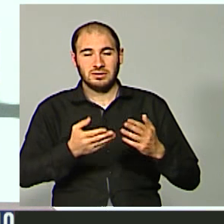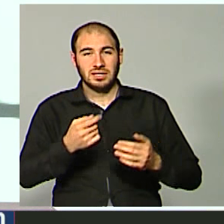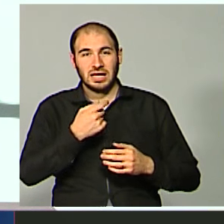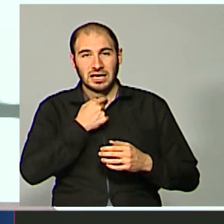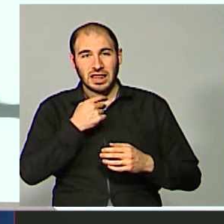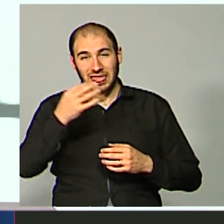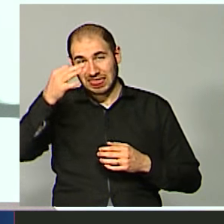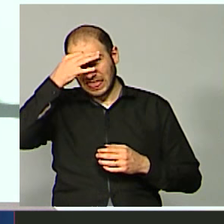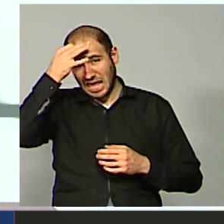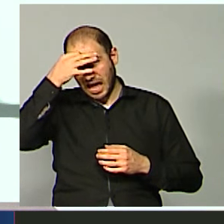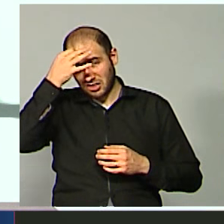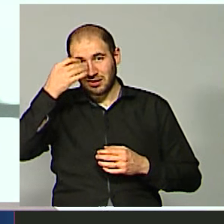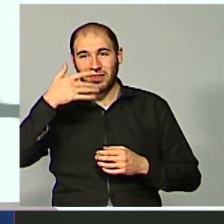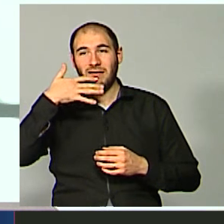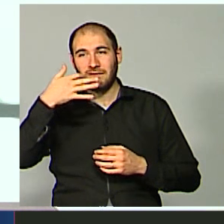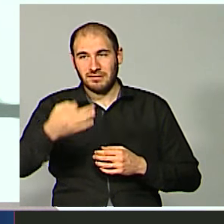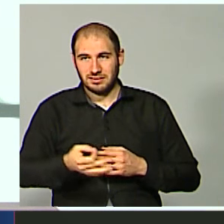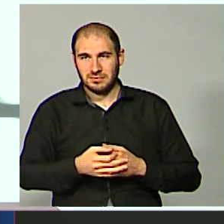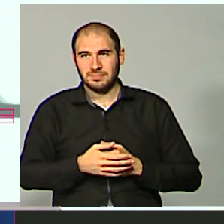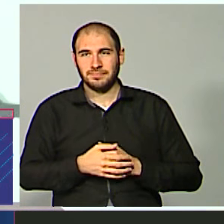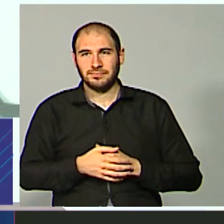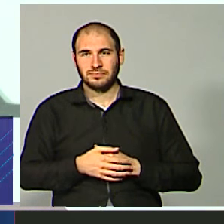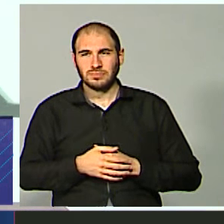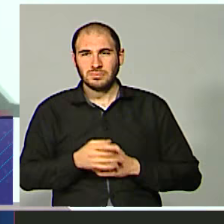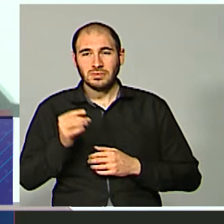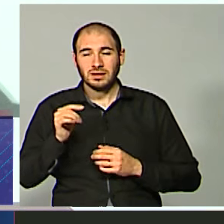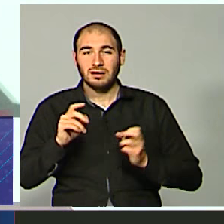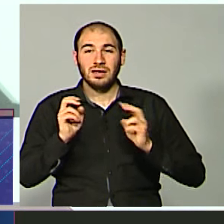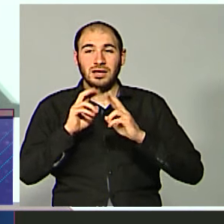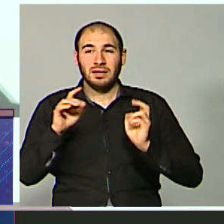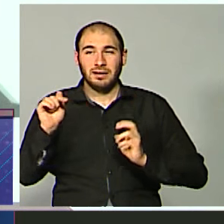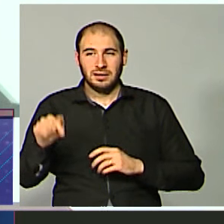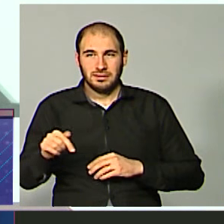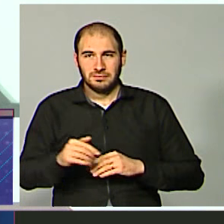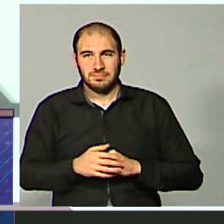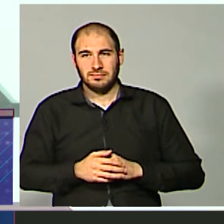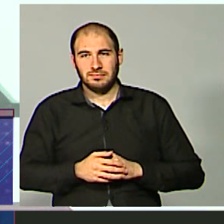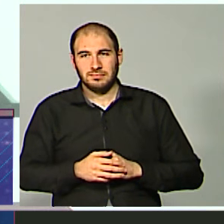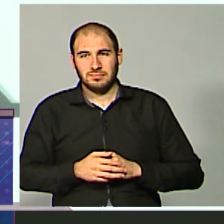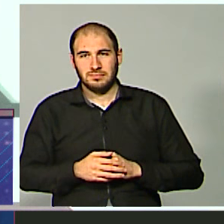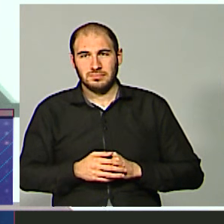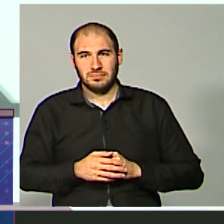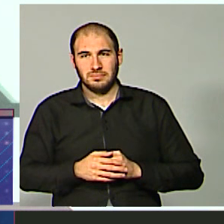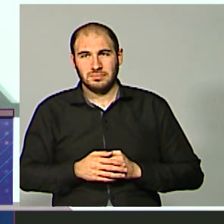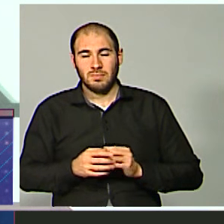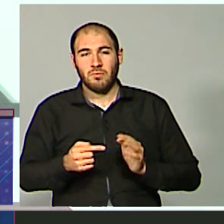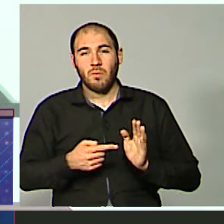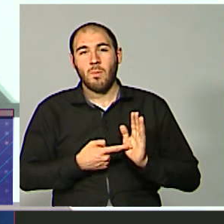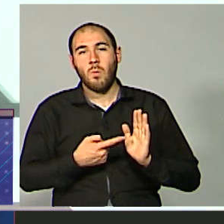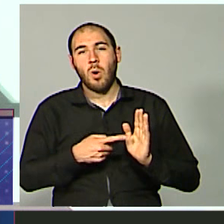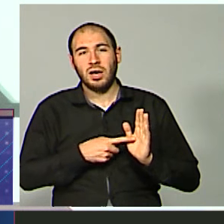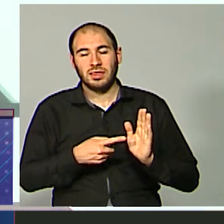ver teatro hiperrealista concretamente. De eso se trata, y de la visualización